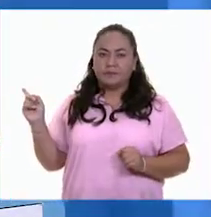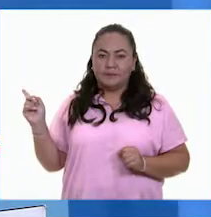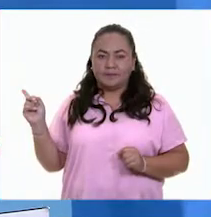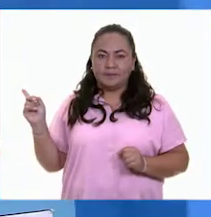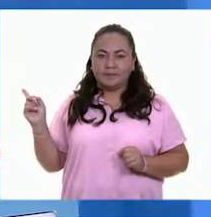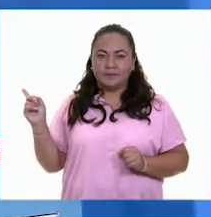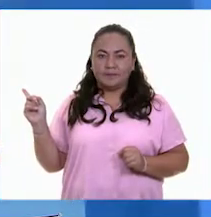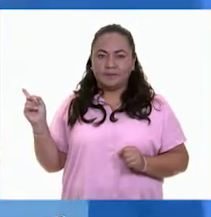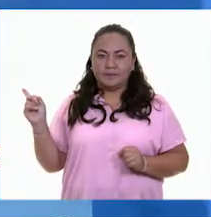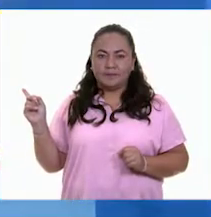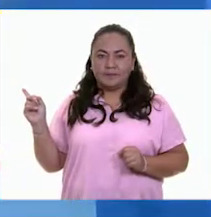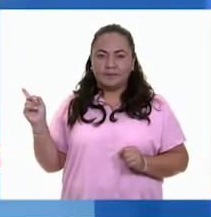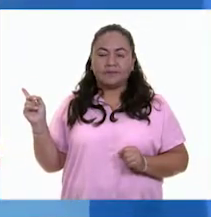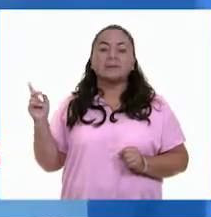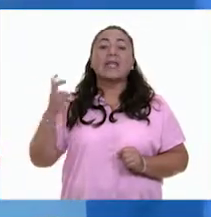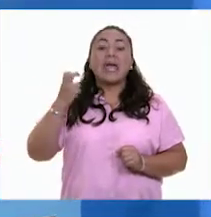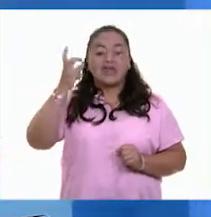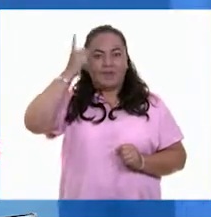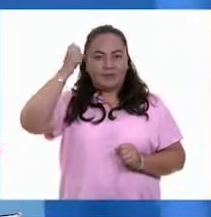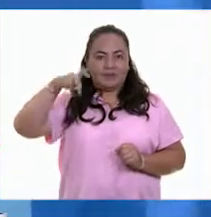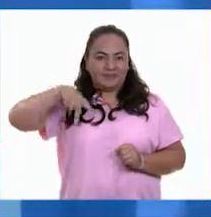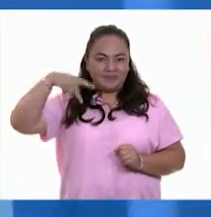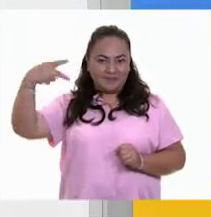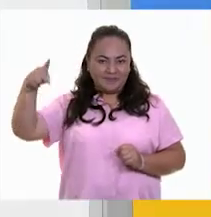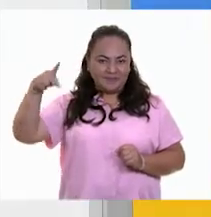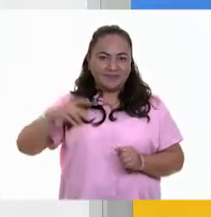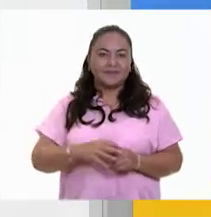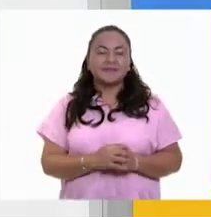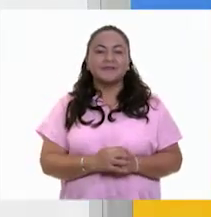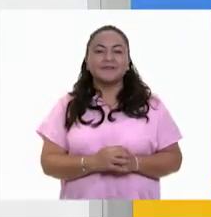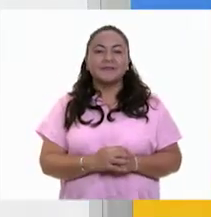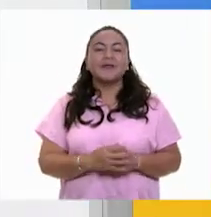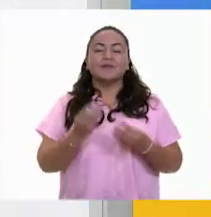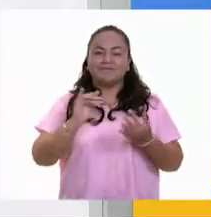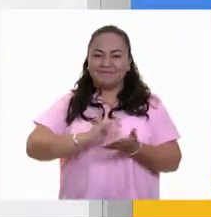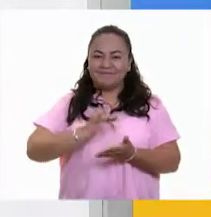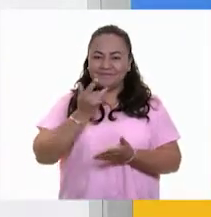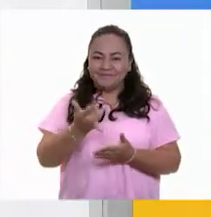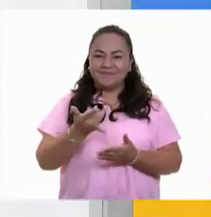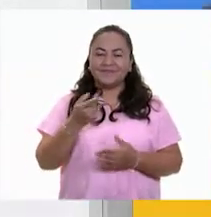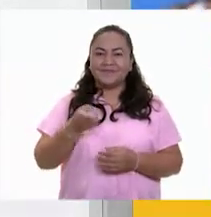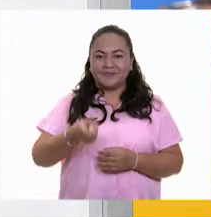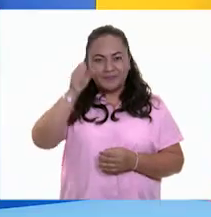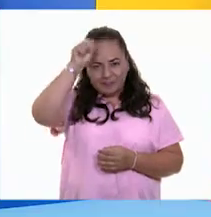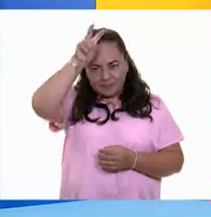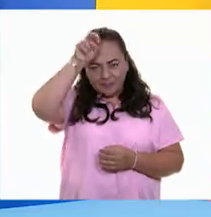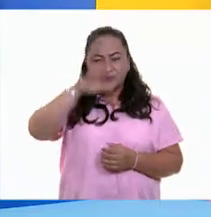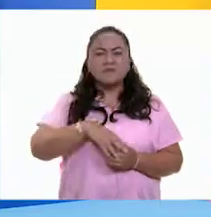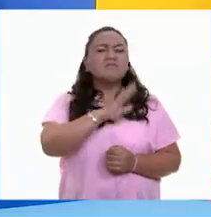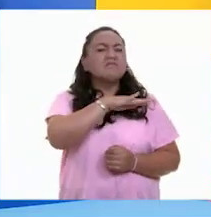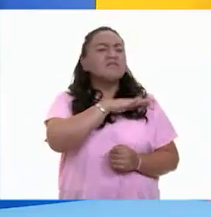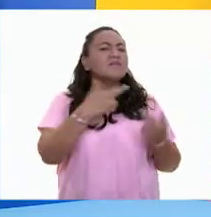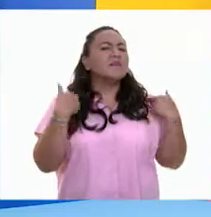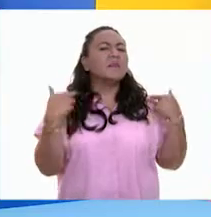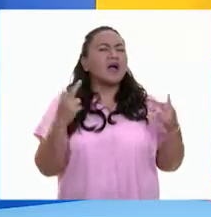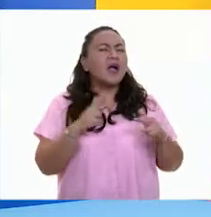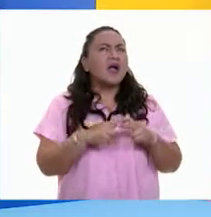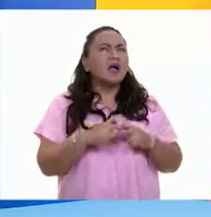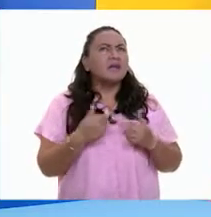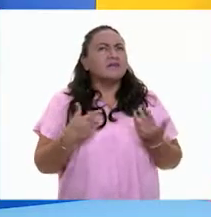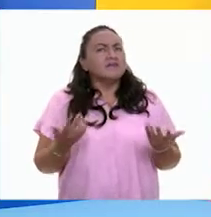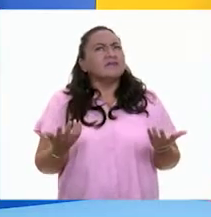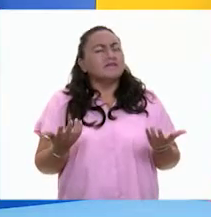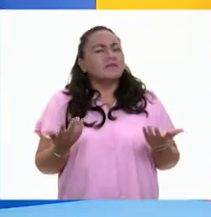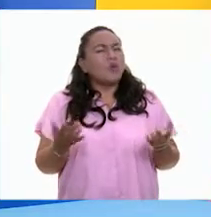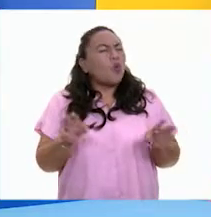Muy bien. Y esta es la definición. Muy bien. Muchísimas gracias, Raulito. Maestra, ya no entendí.